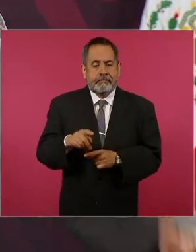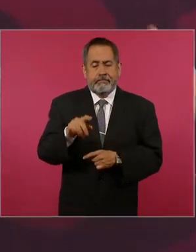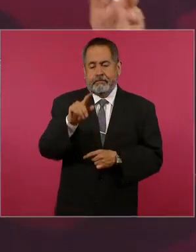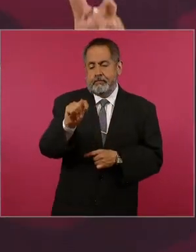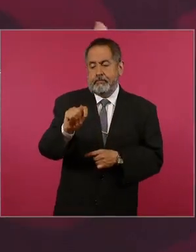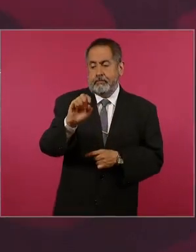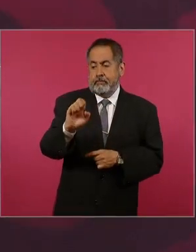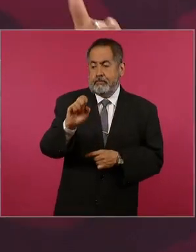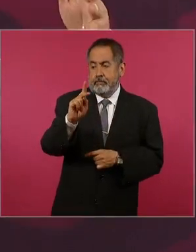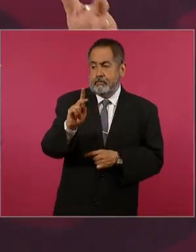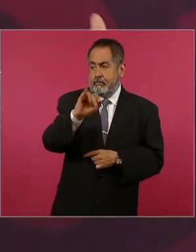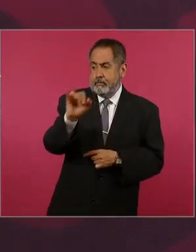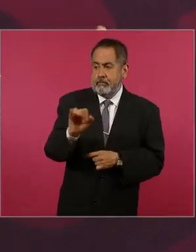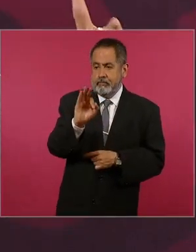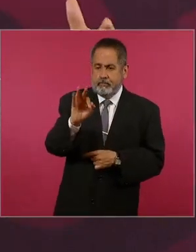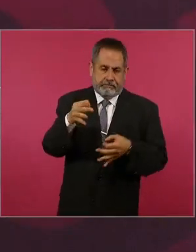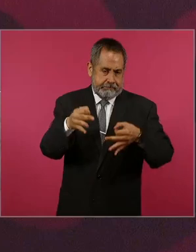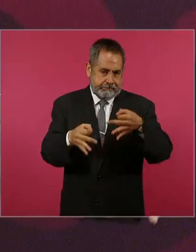Pero el fin de semana,